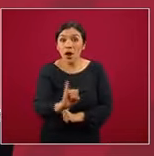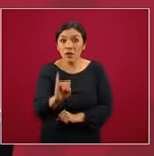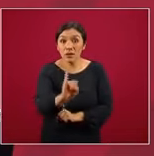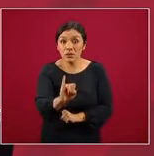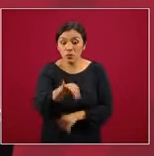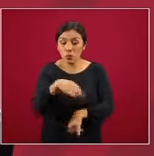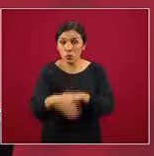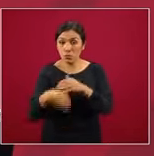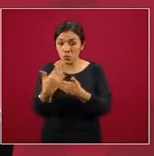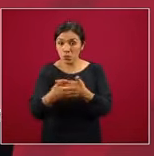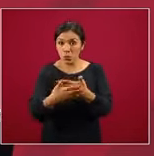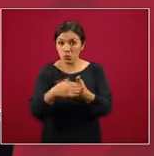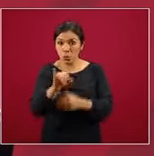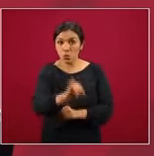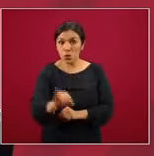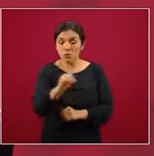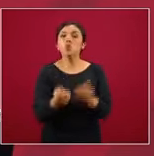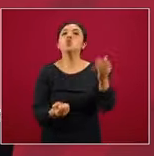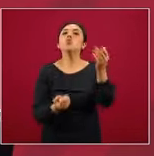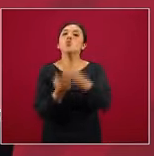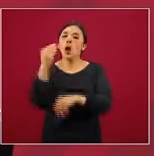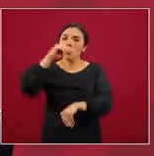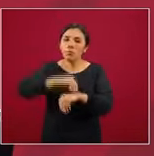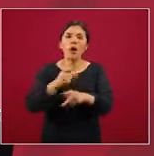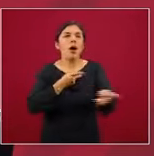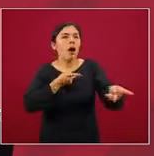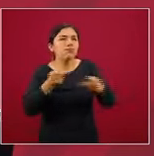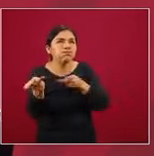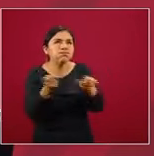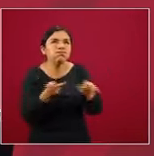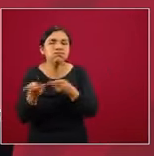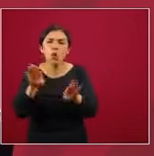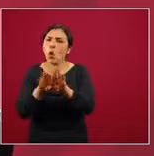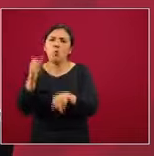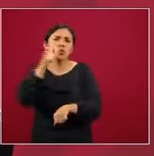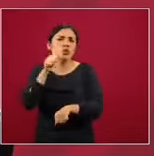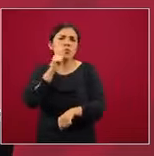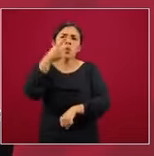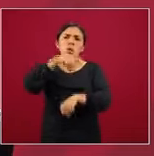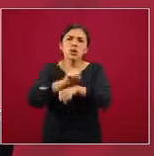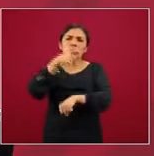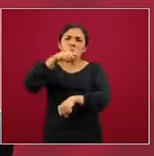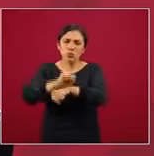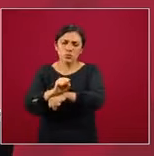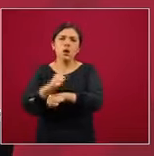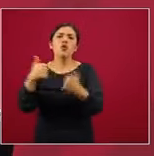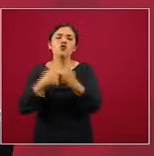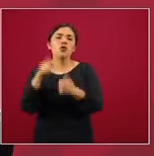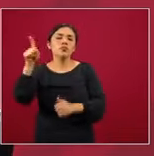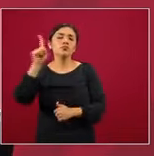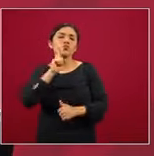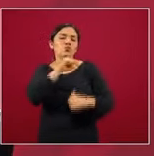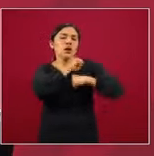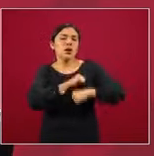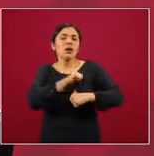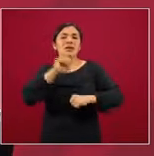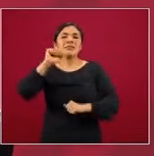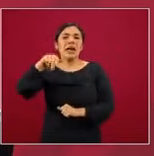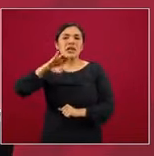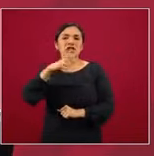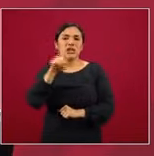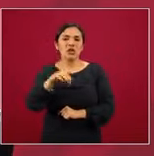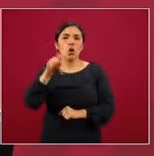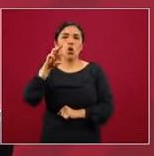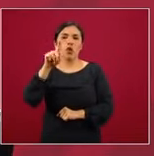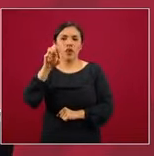esto, vamos a tener una nueva conversación, como la tenemos todas las semanas, convocada por la ministra Sánchez Cordero, y vamos